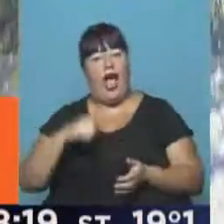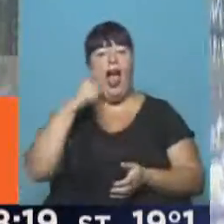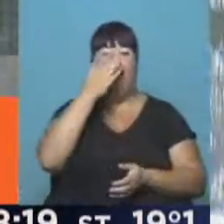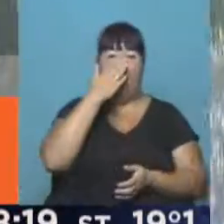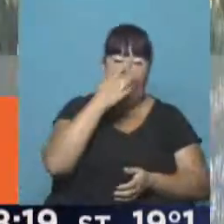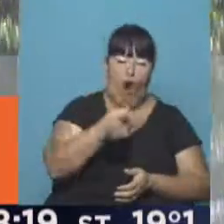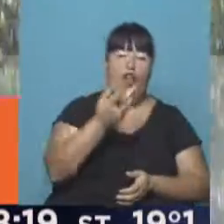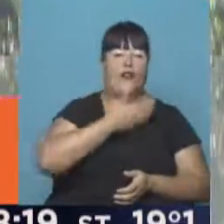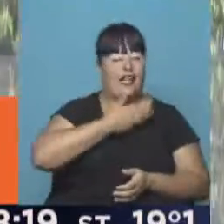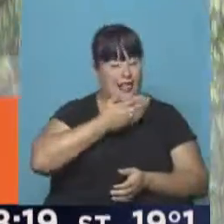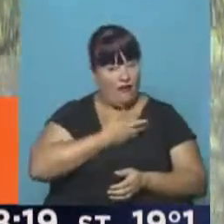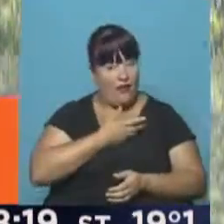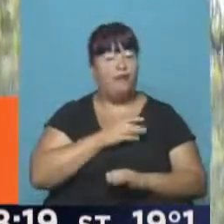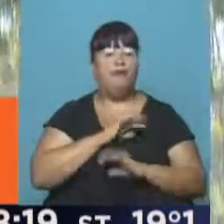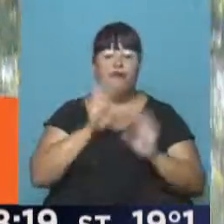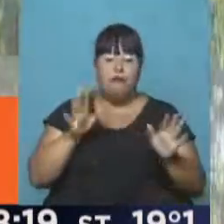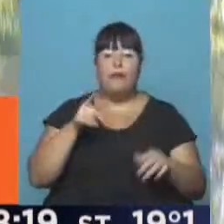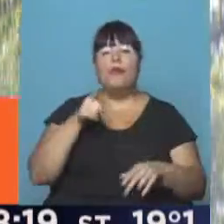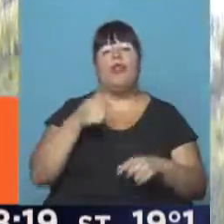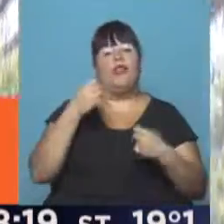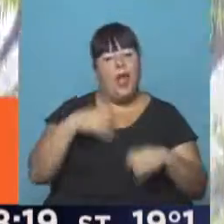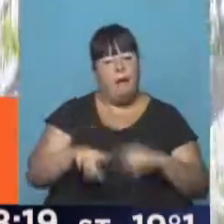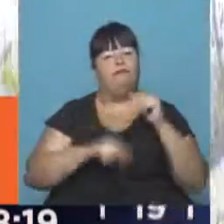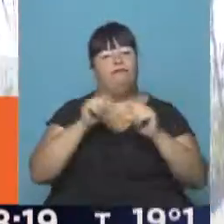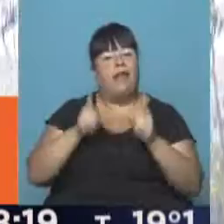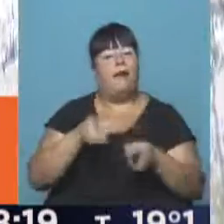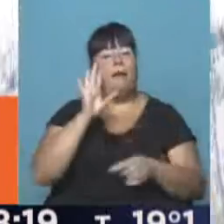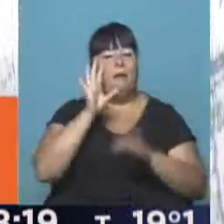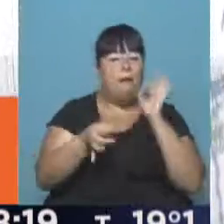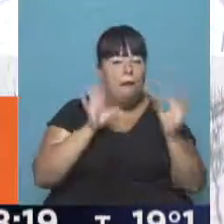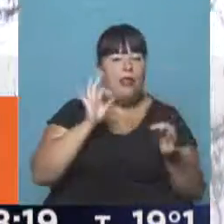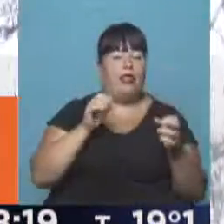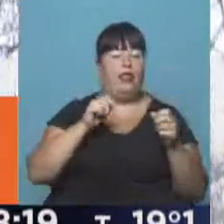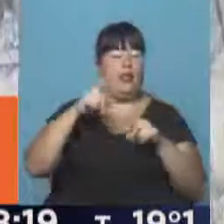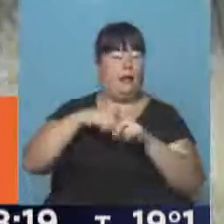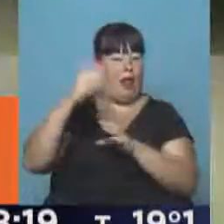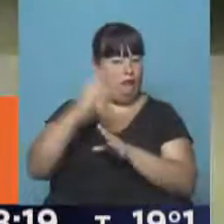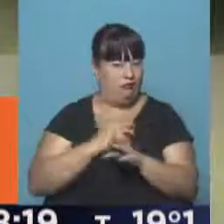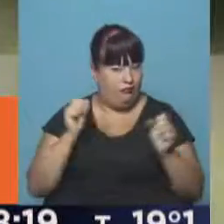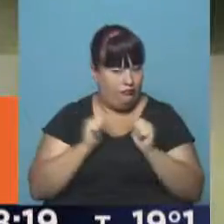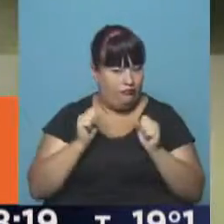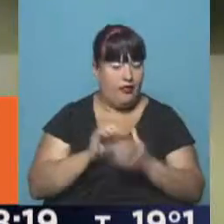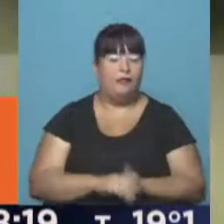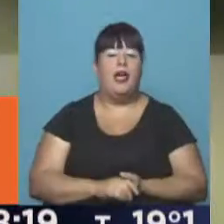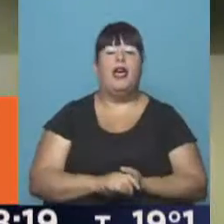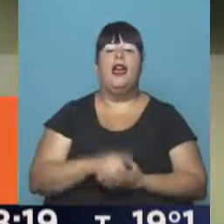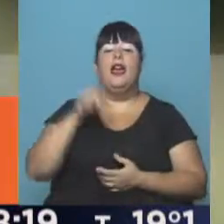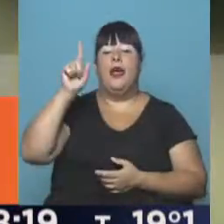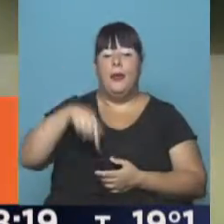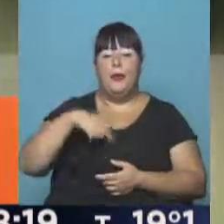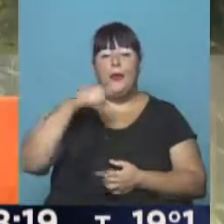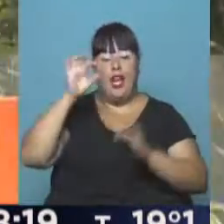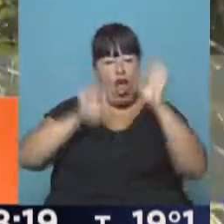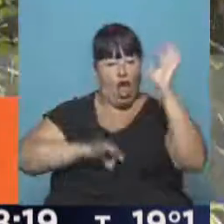de Córdoba, de Santa Fe. Entonces comenzamos también a registrar bruscos descensos de temperatura. Con la llegada del